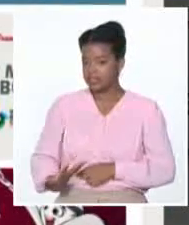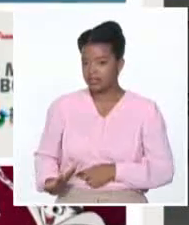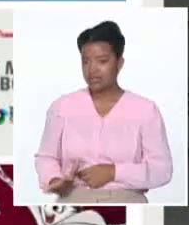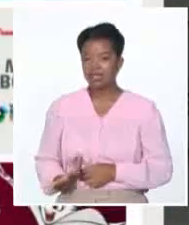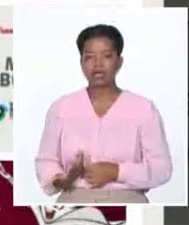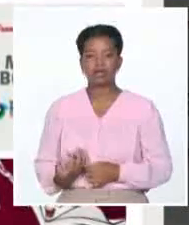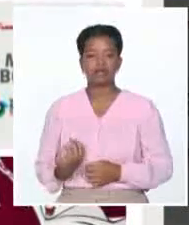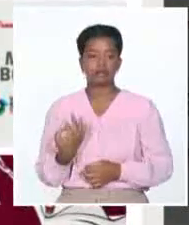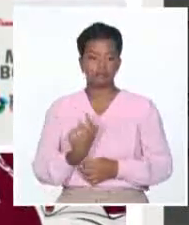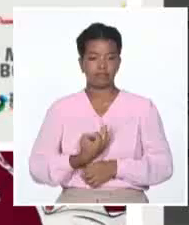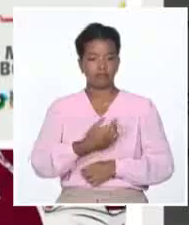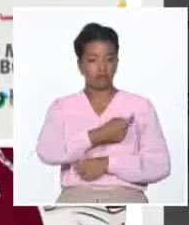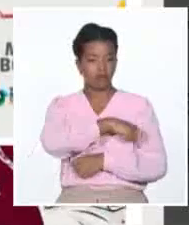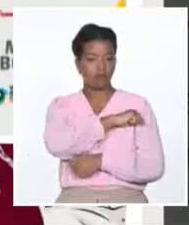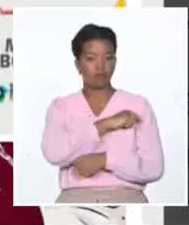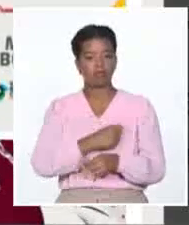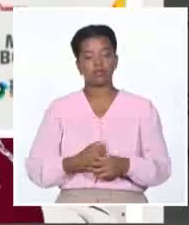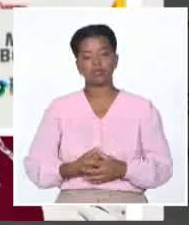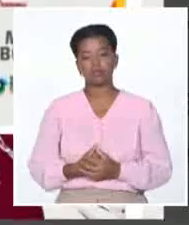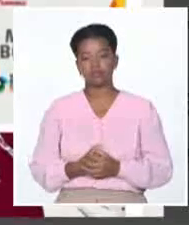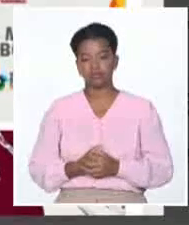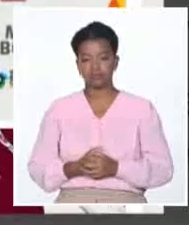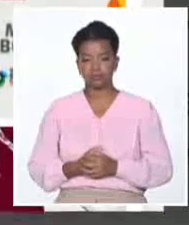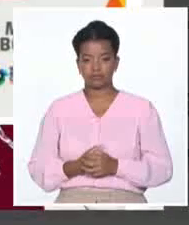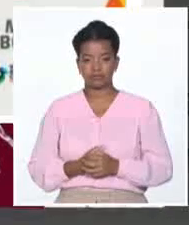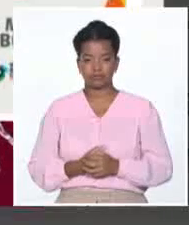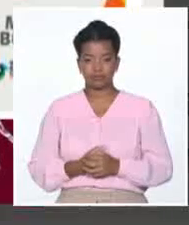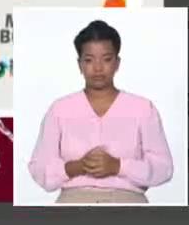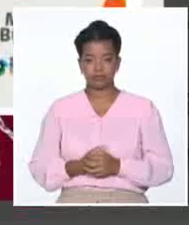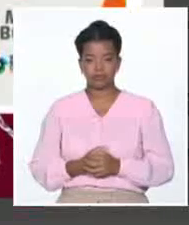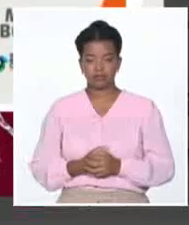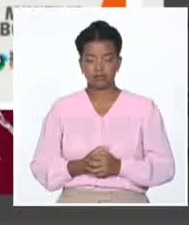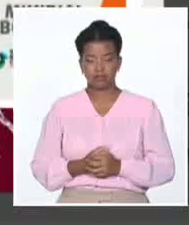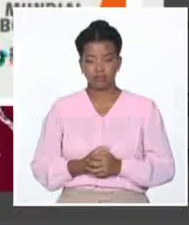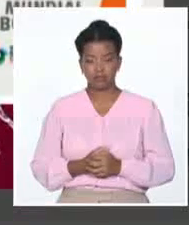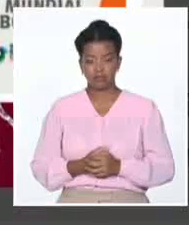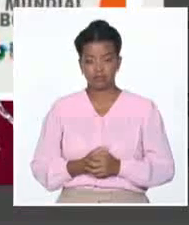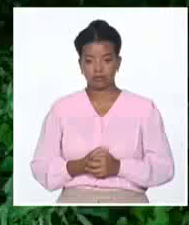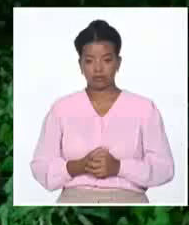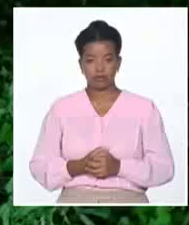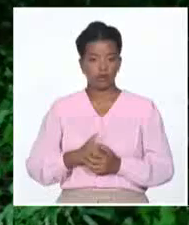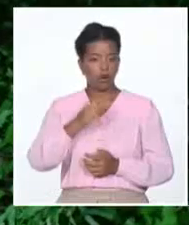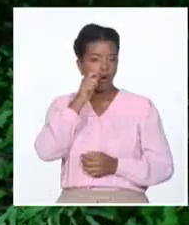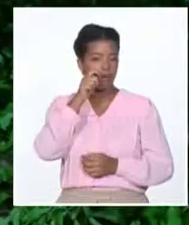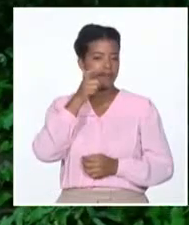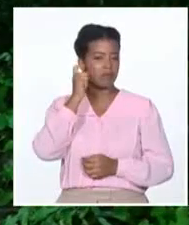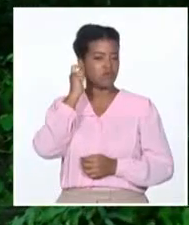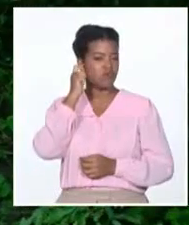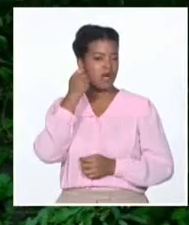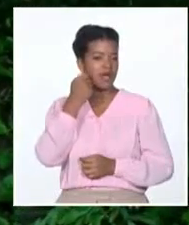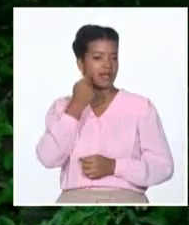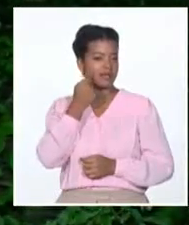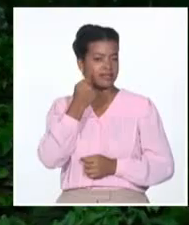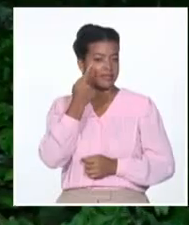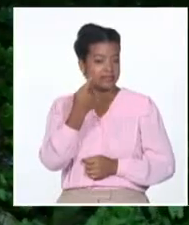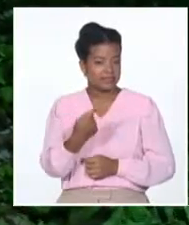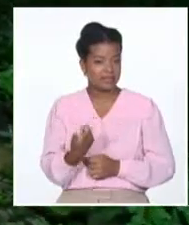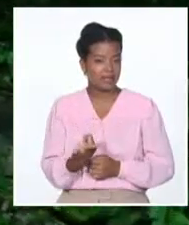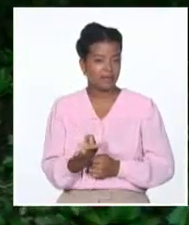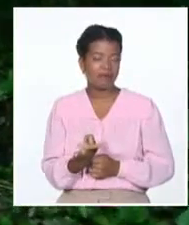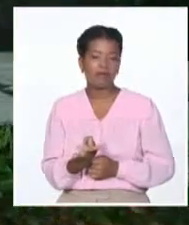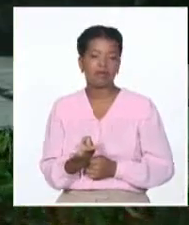público. Han sido precisamente hombres y mujeres del Minin los protagonistas de las más de 11.500 acciones de